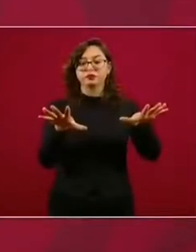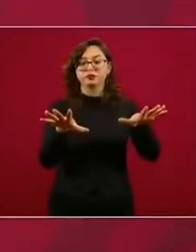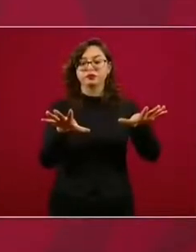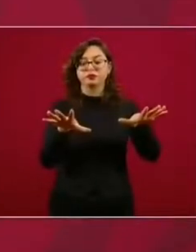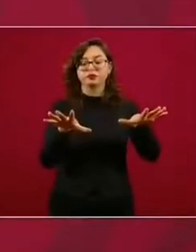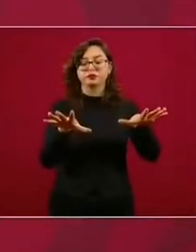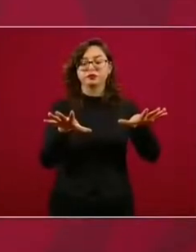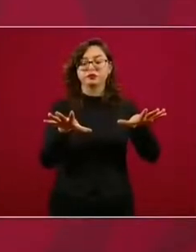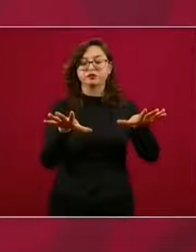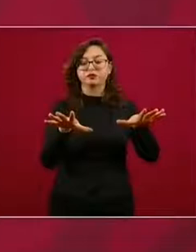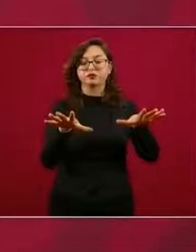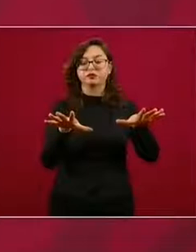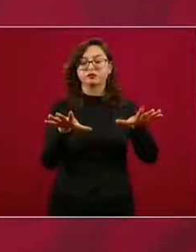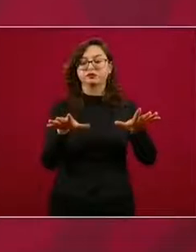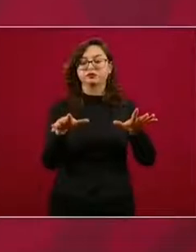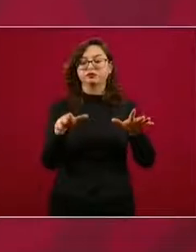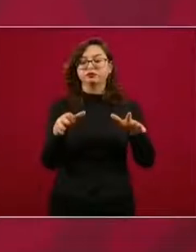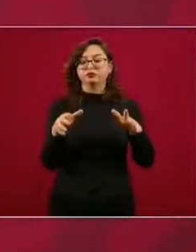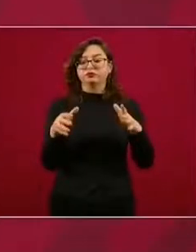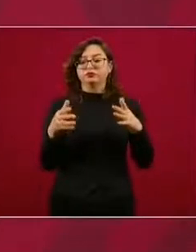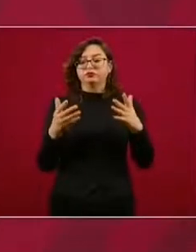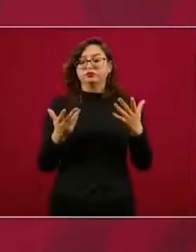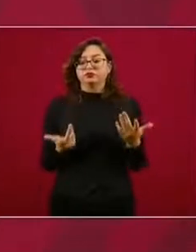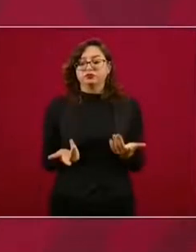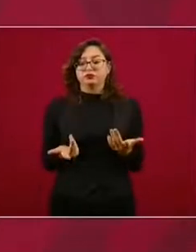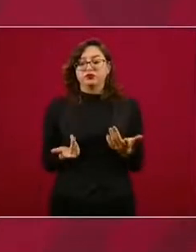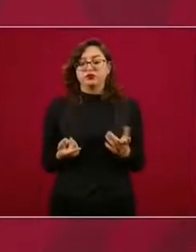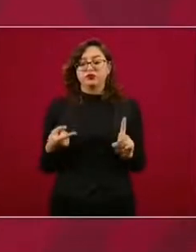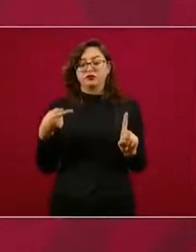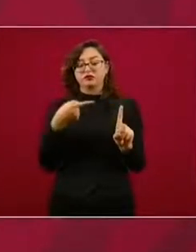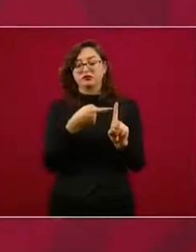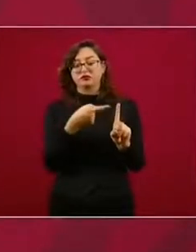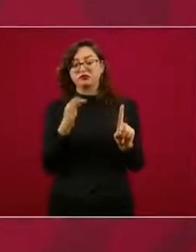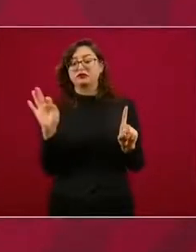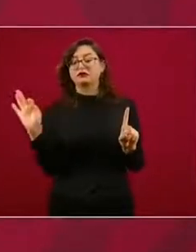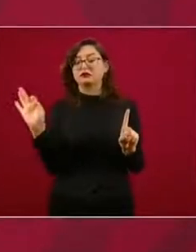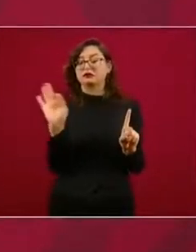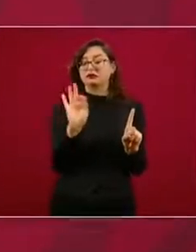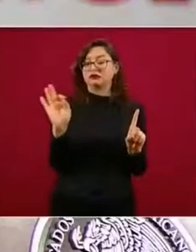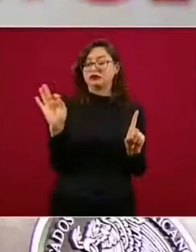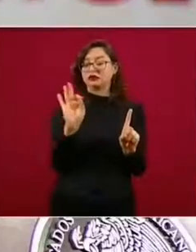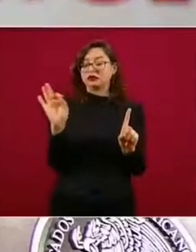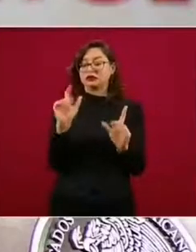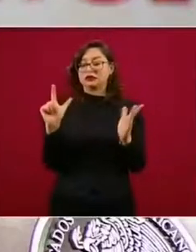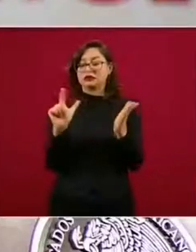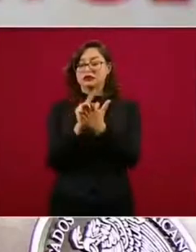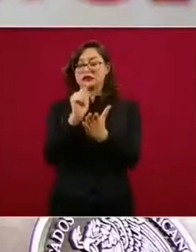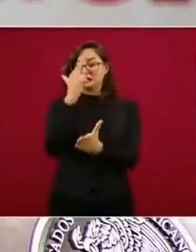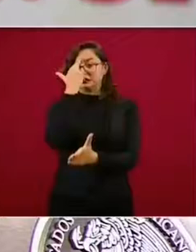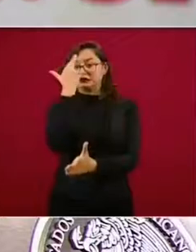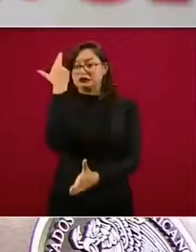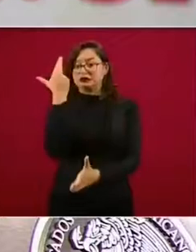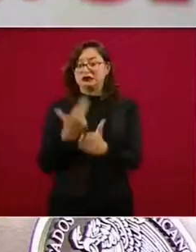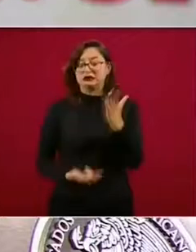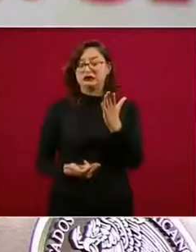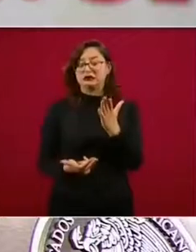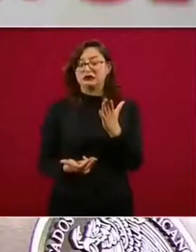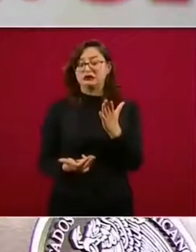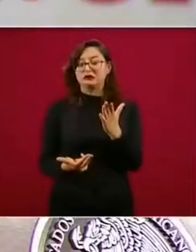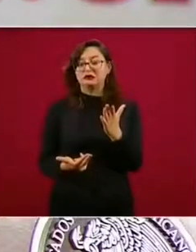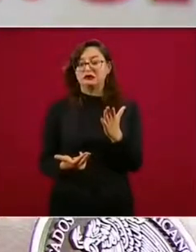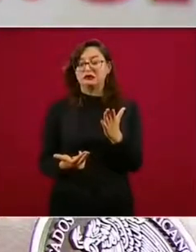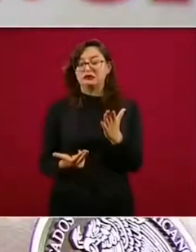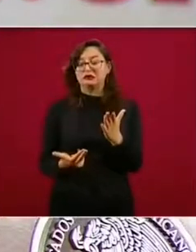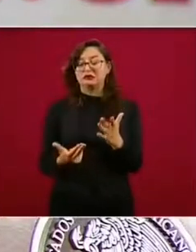de un posible delito cometido por un miembro del